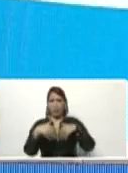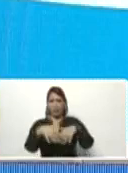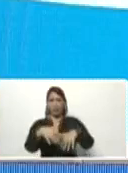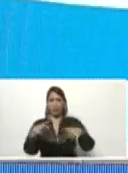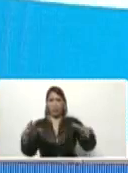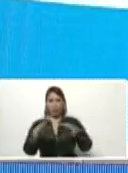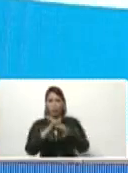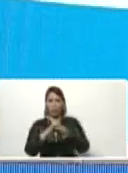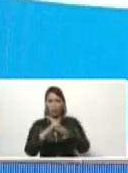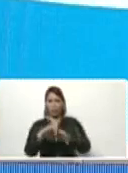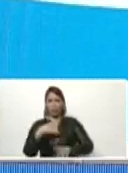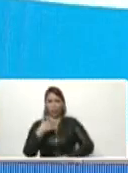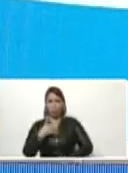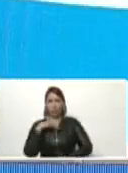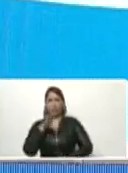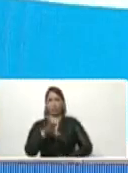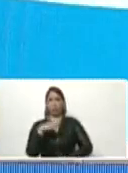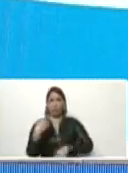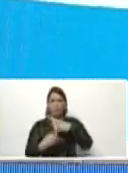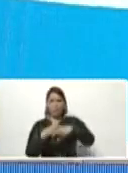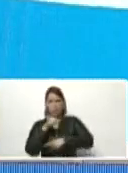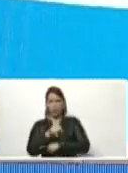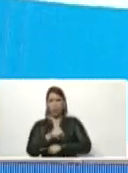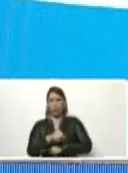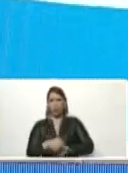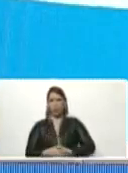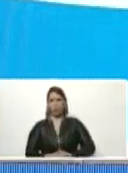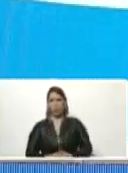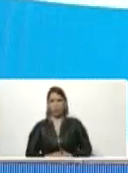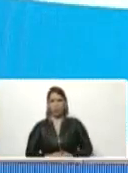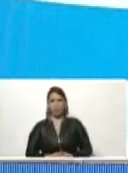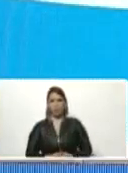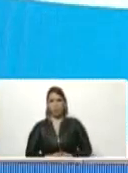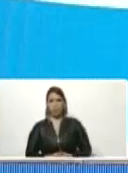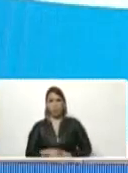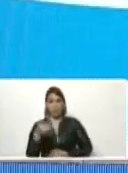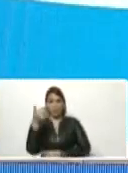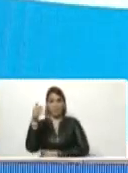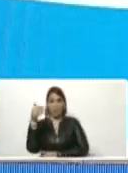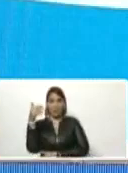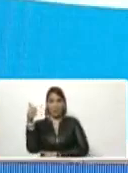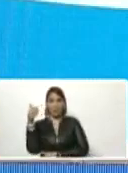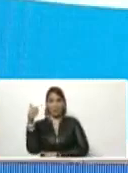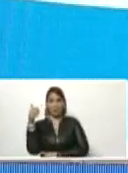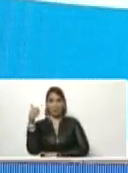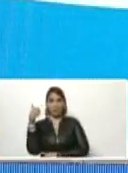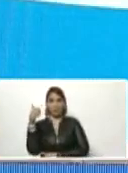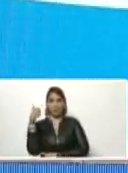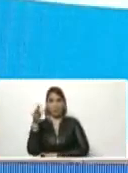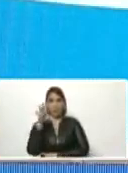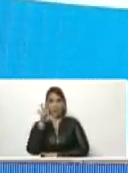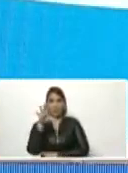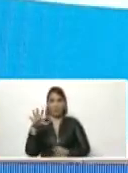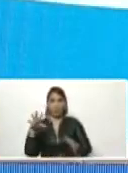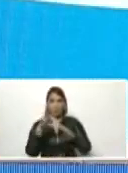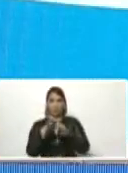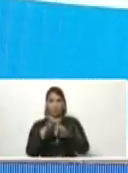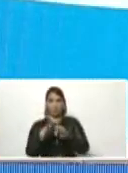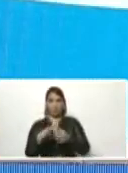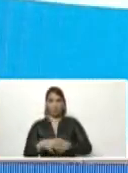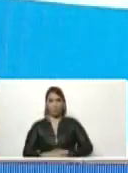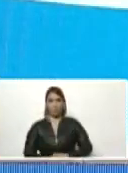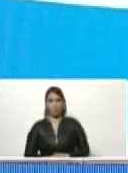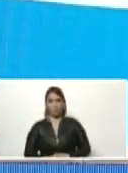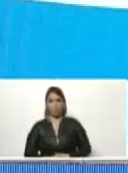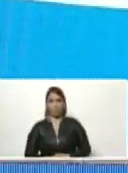patriotas, de revolucionarios, de revolucionarias, con las banderas de la patria unida. Hasta